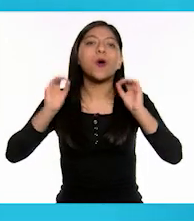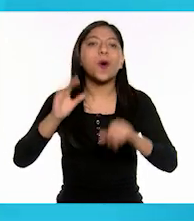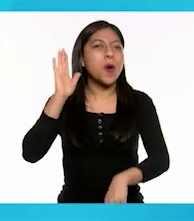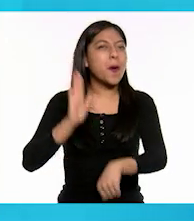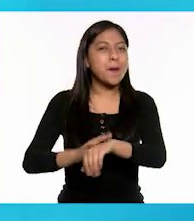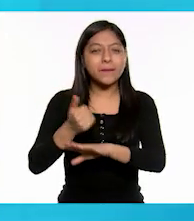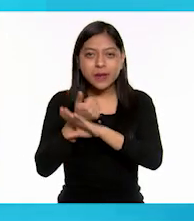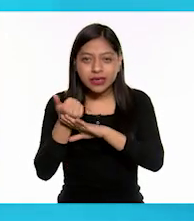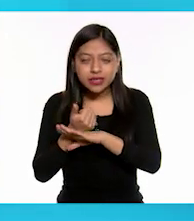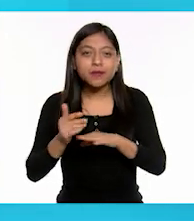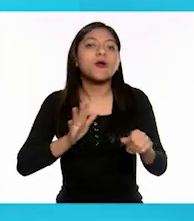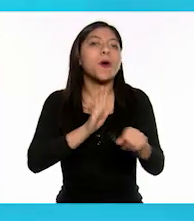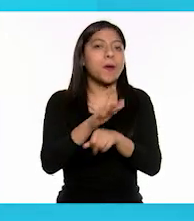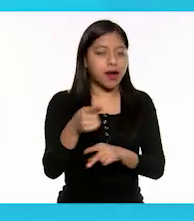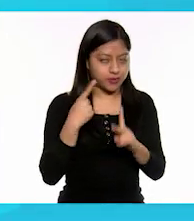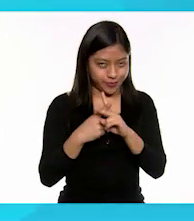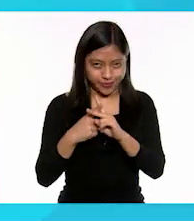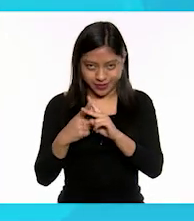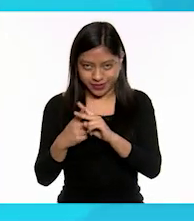y